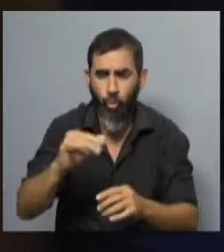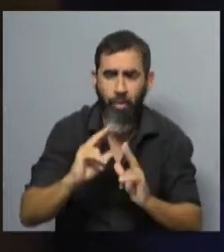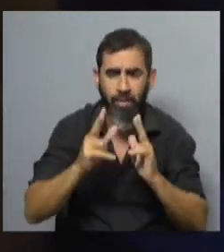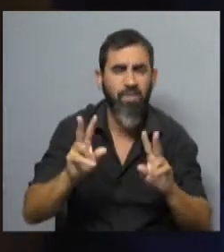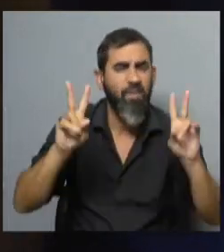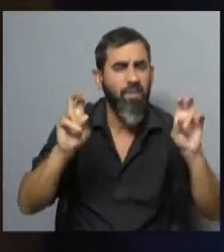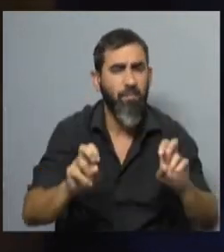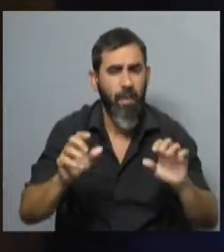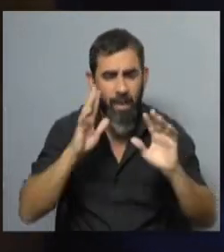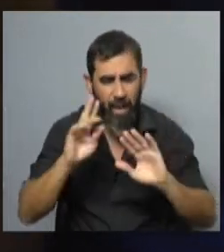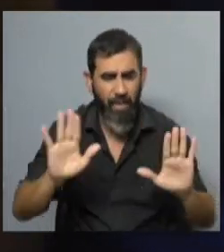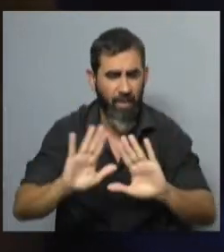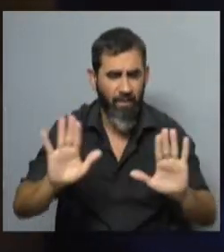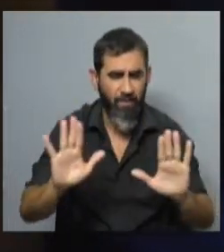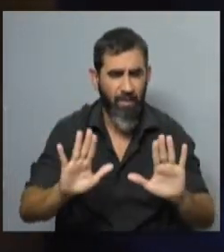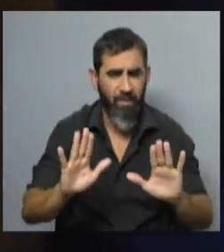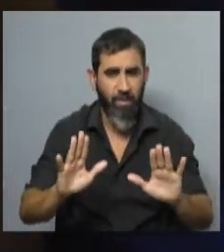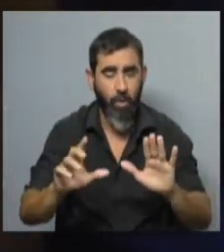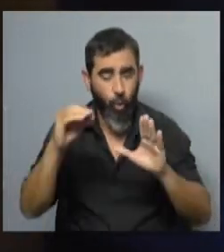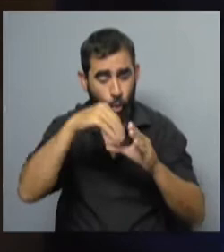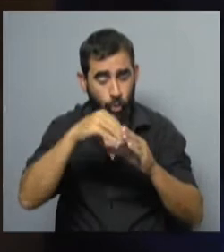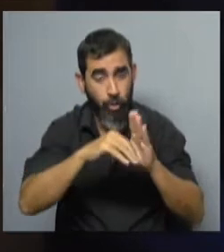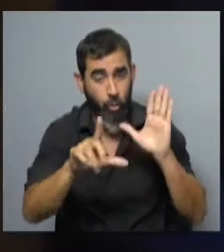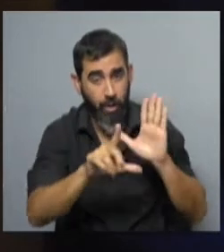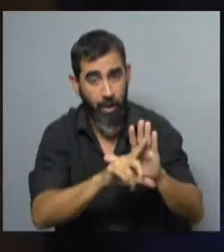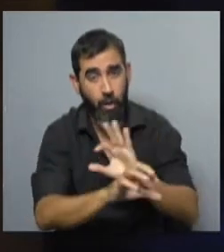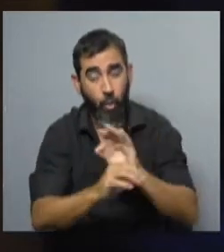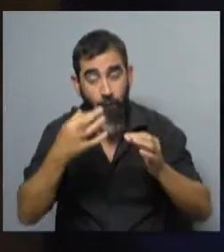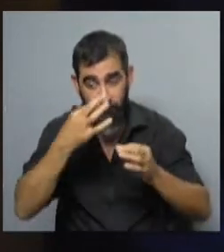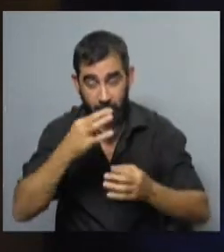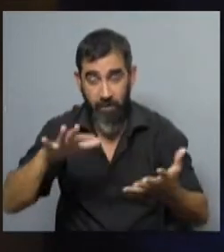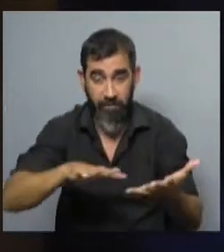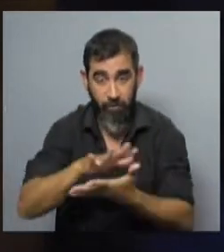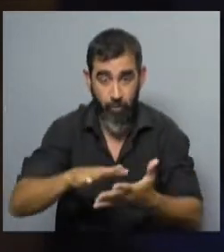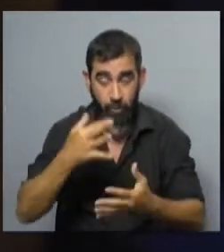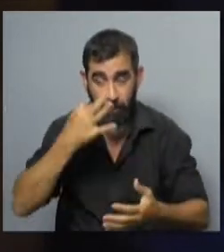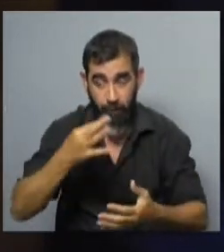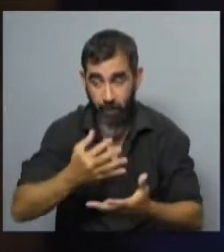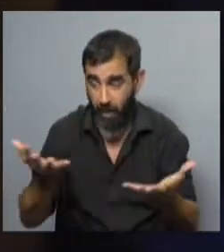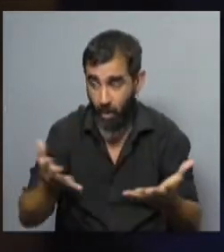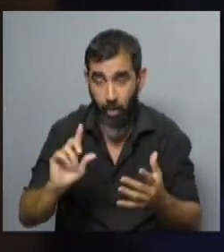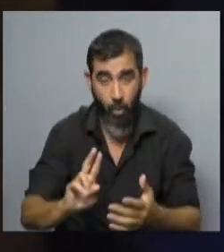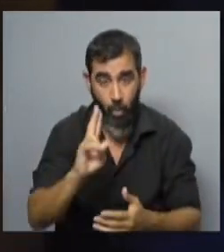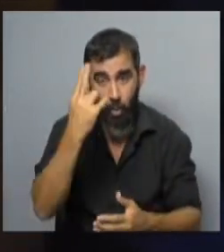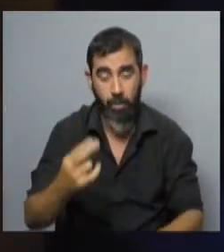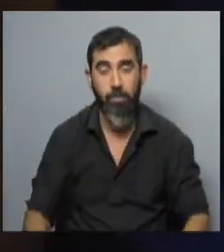temas que no tienen nada que ver con, ni con el contenido de la ley ni con la realidad de las cosas que están pasando en el